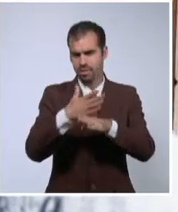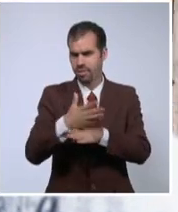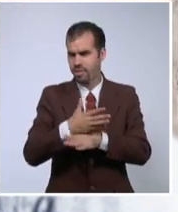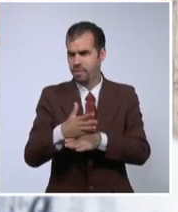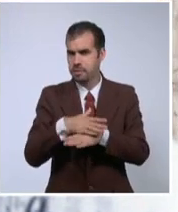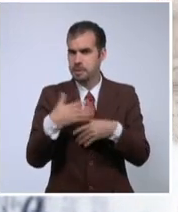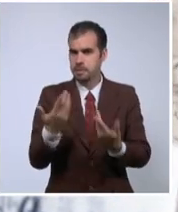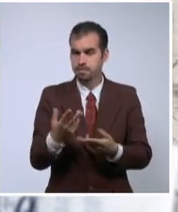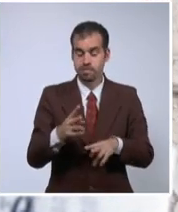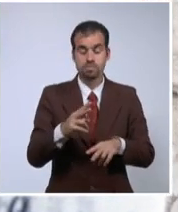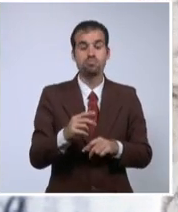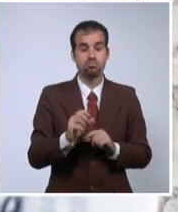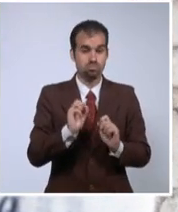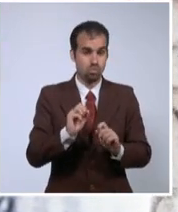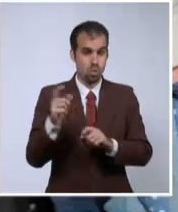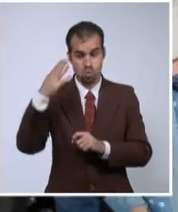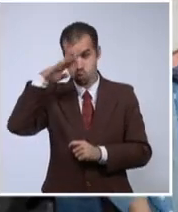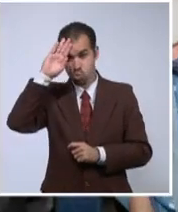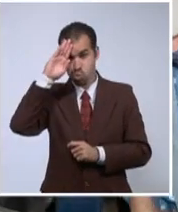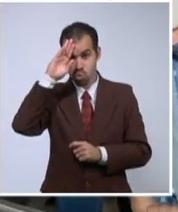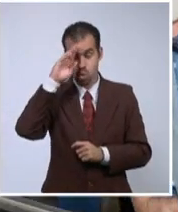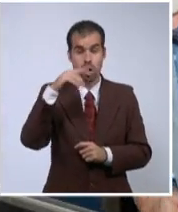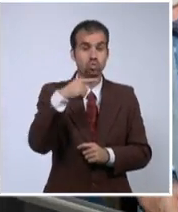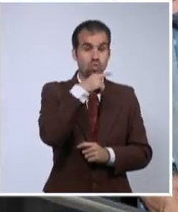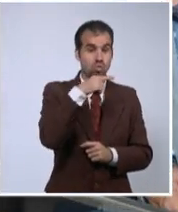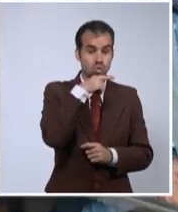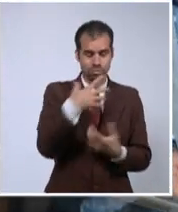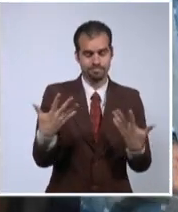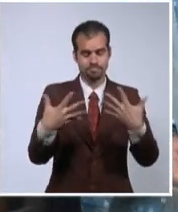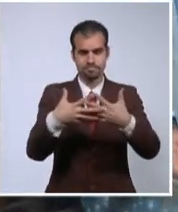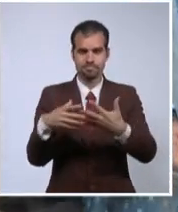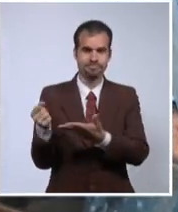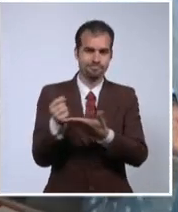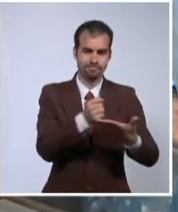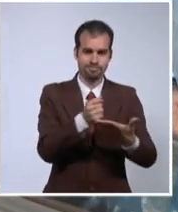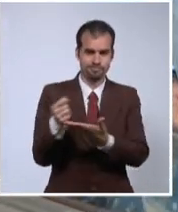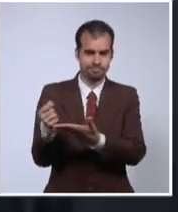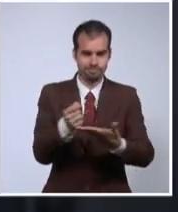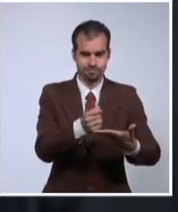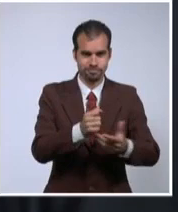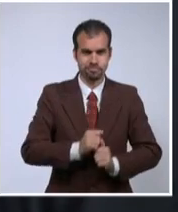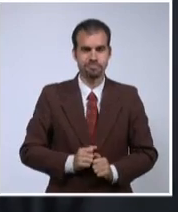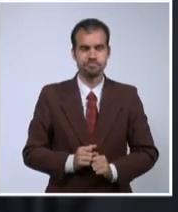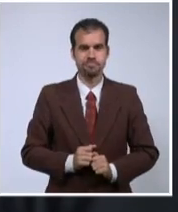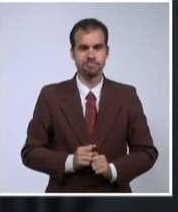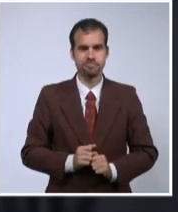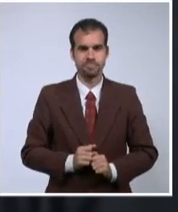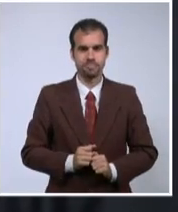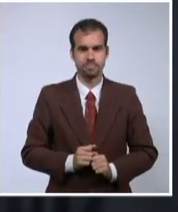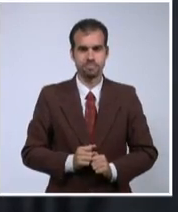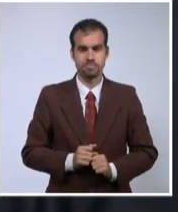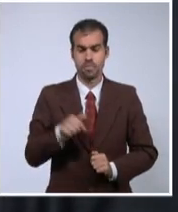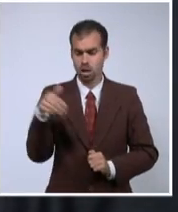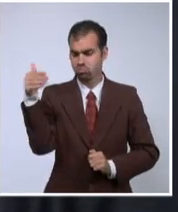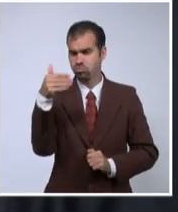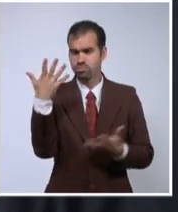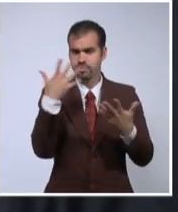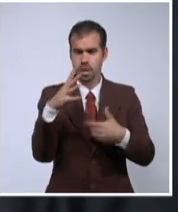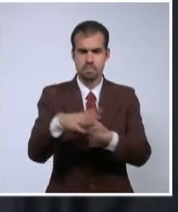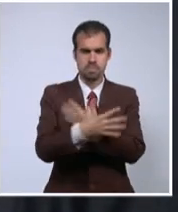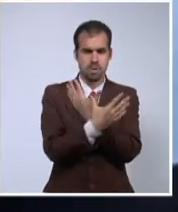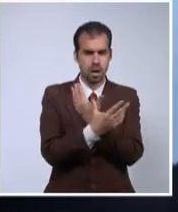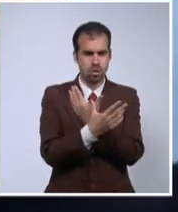en que La Habana y Moscú colaboran. En el encuentro estuvieron presentes embajadores y